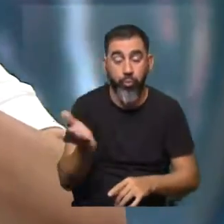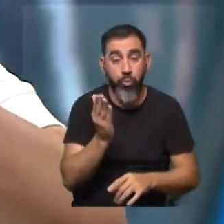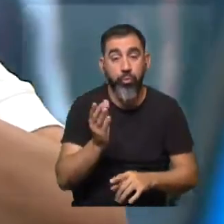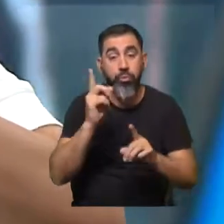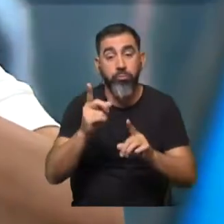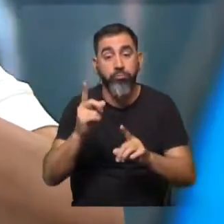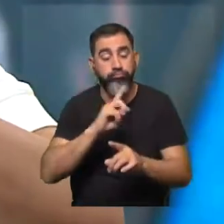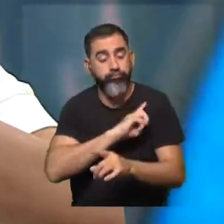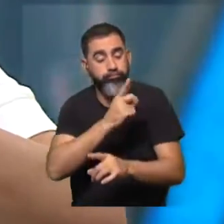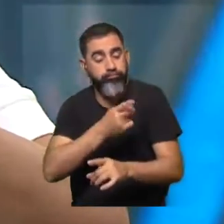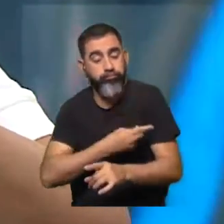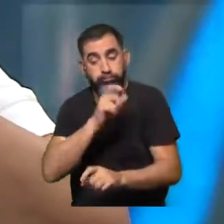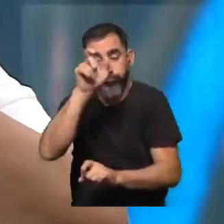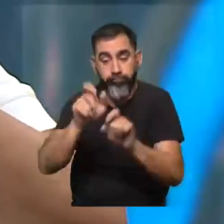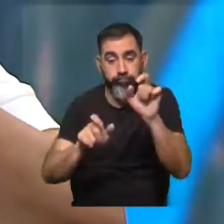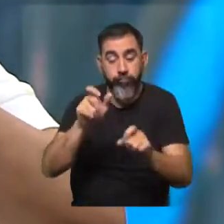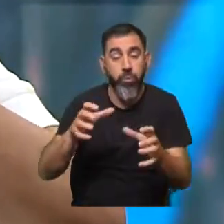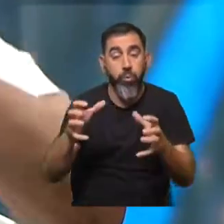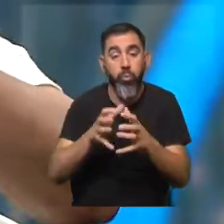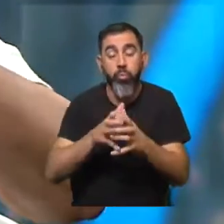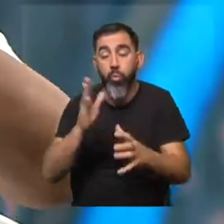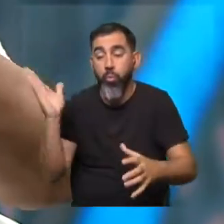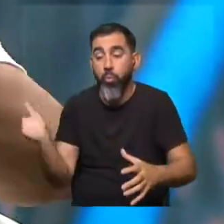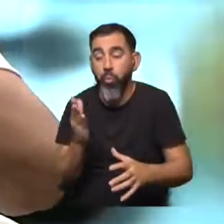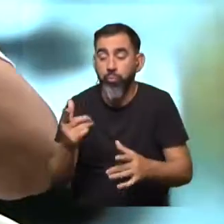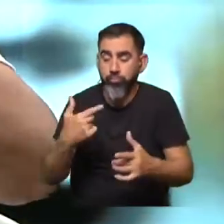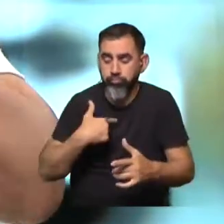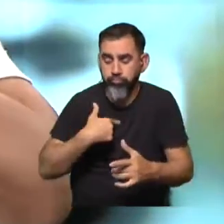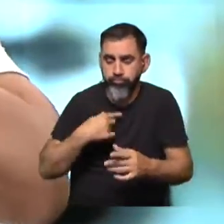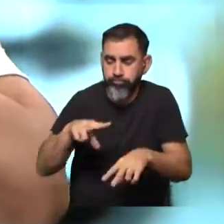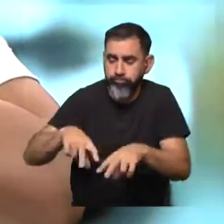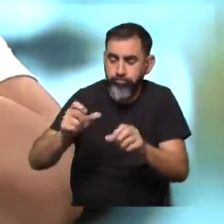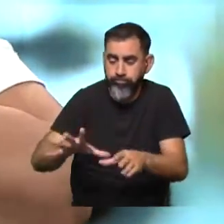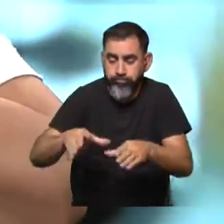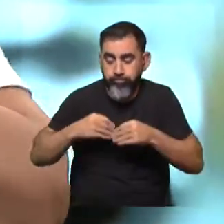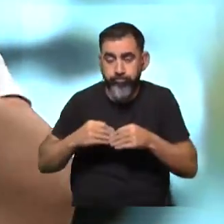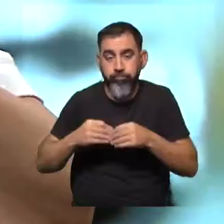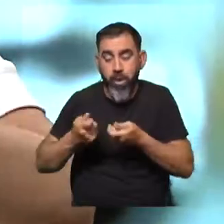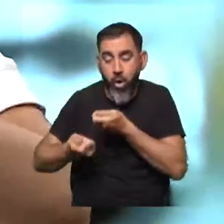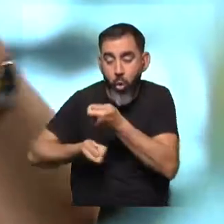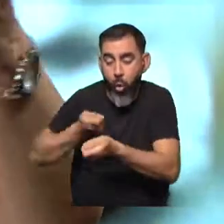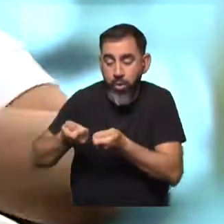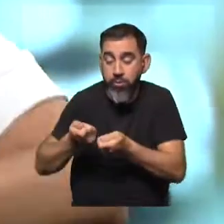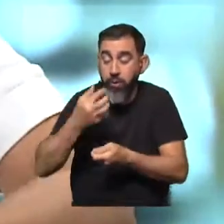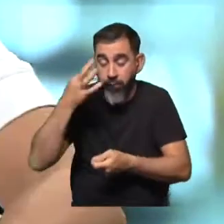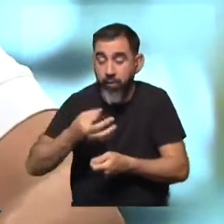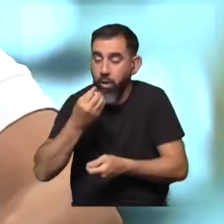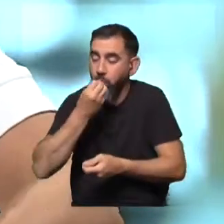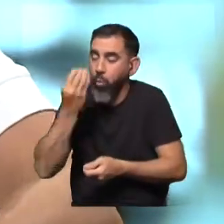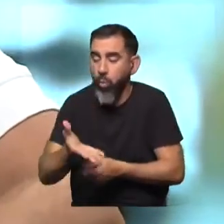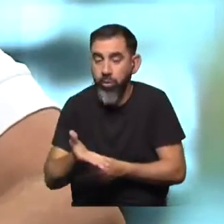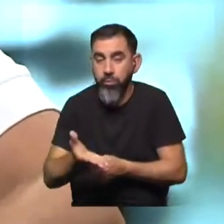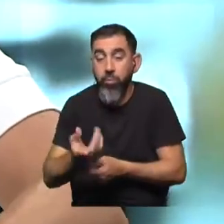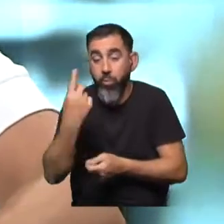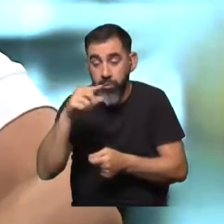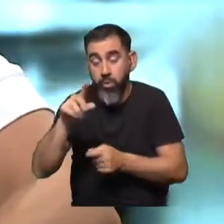el empoderamiento, ¿no? Que el sector productivo tome esa investigación como propia y que le aplique eso, bueno, es una de las razones de la existencia